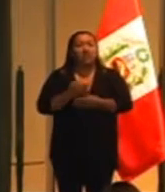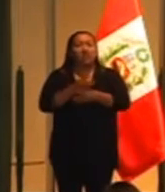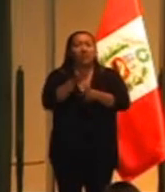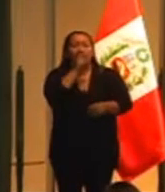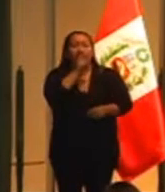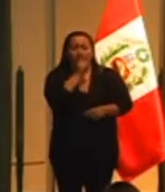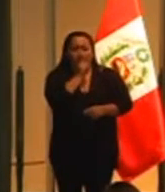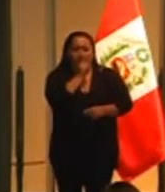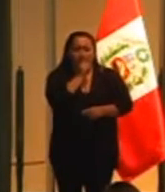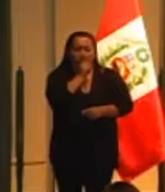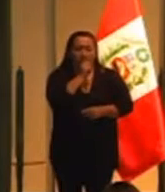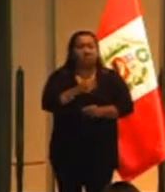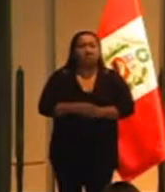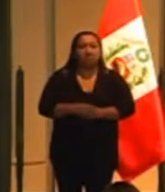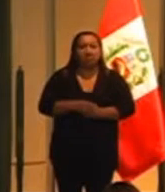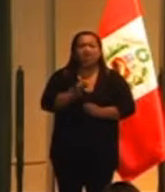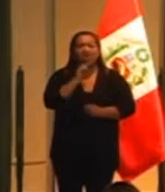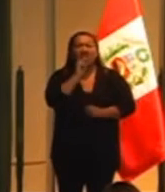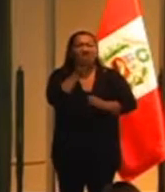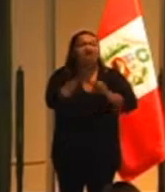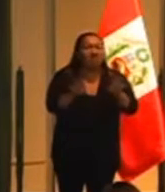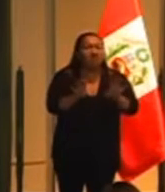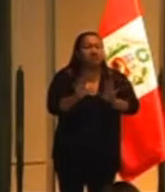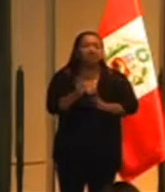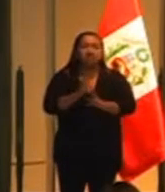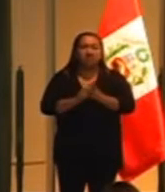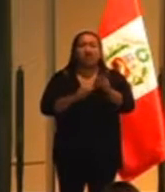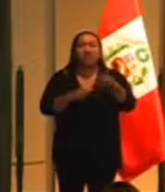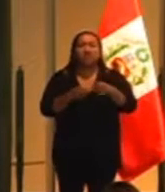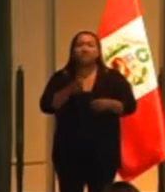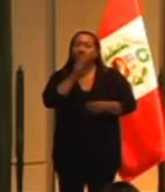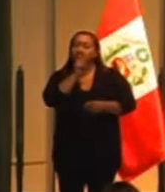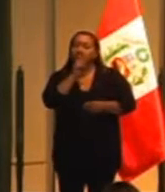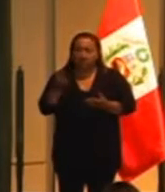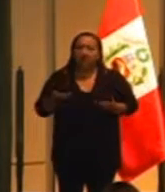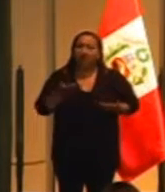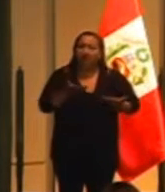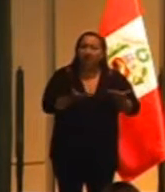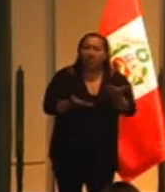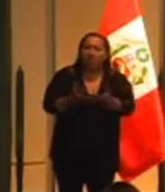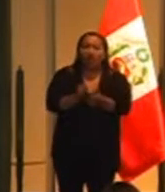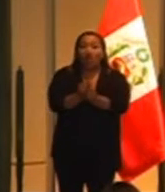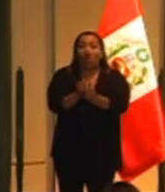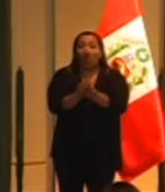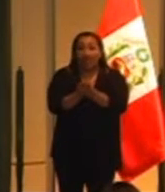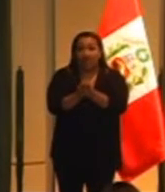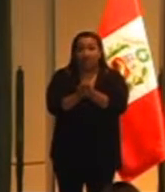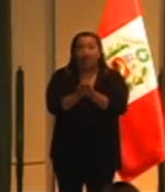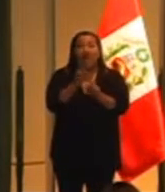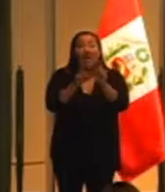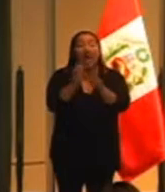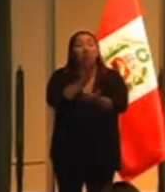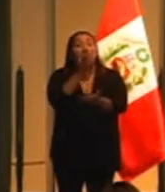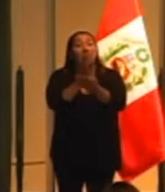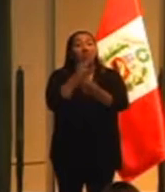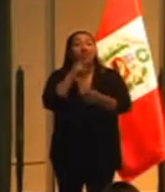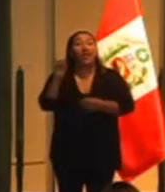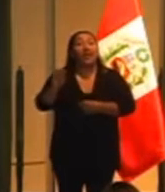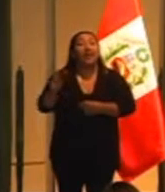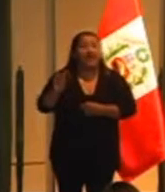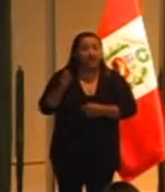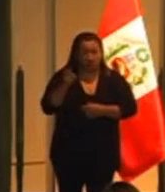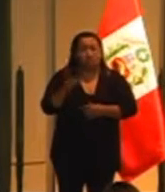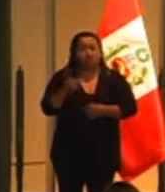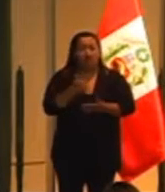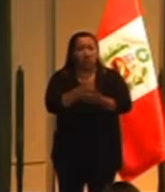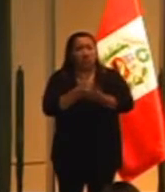callada, sin decir las cosas, ha colaborado cuando han habido situaciones de emergencia en el distrito